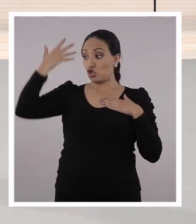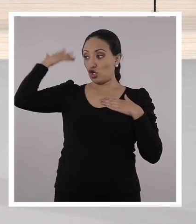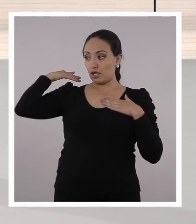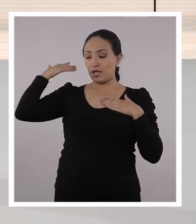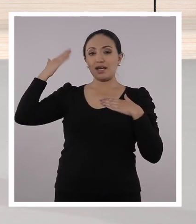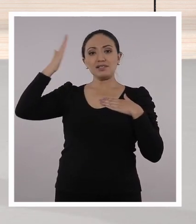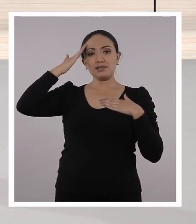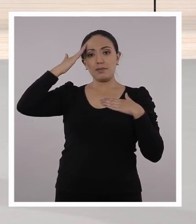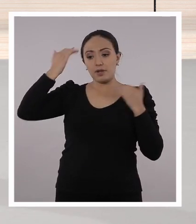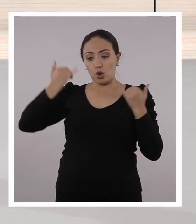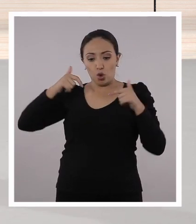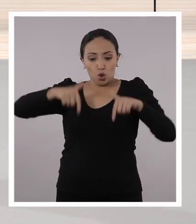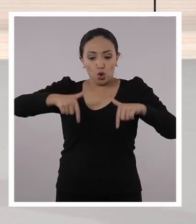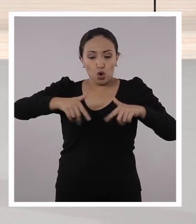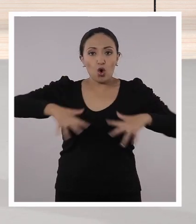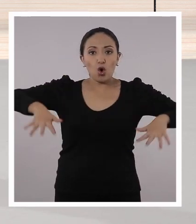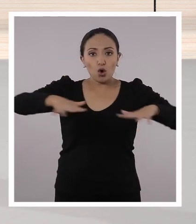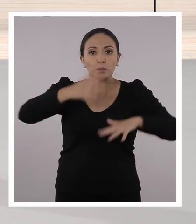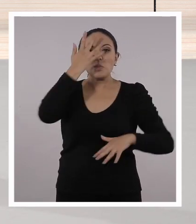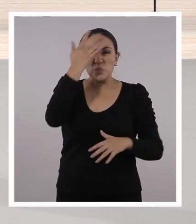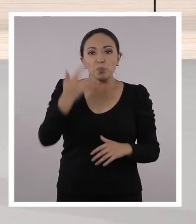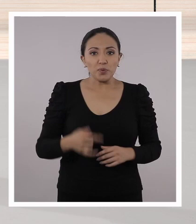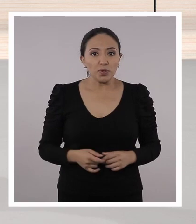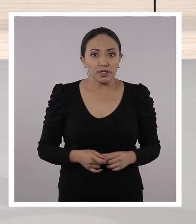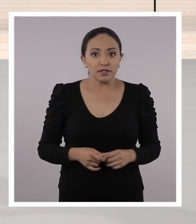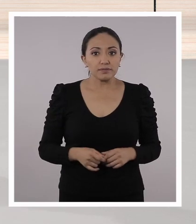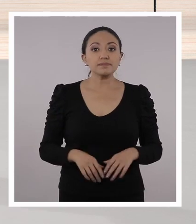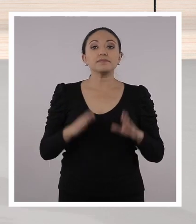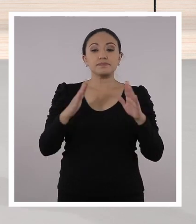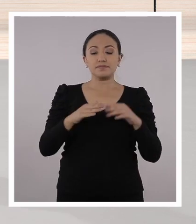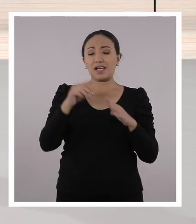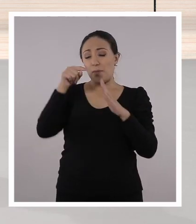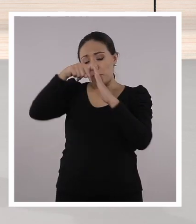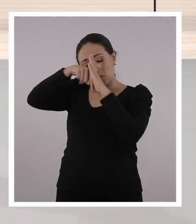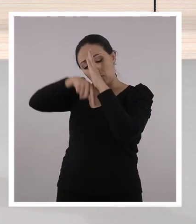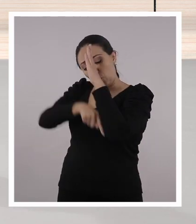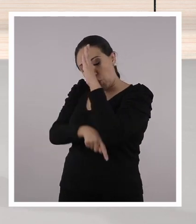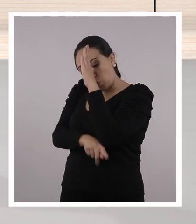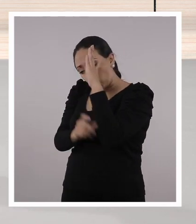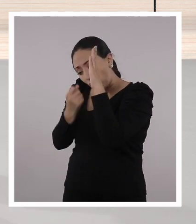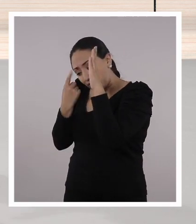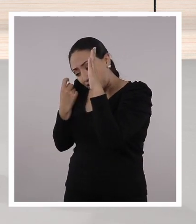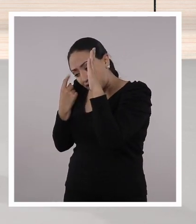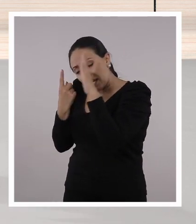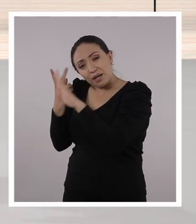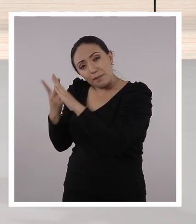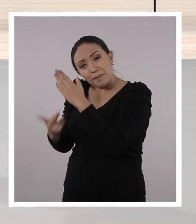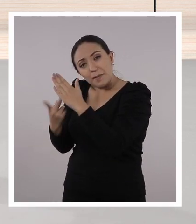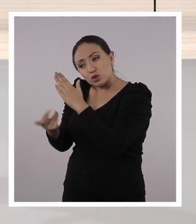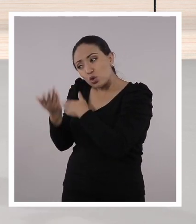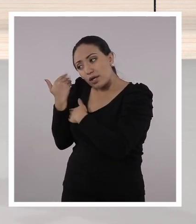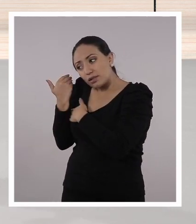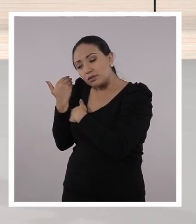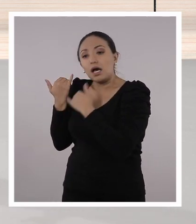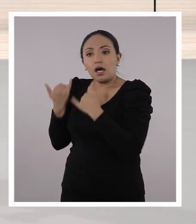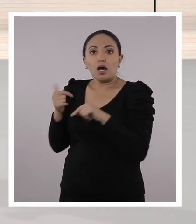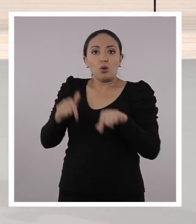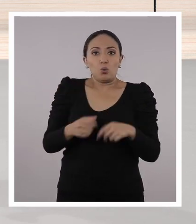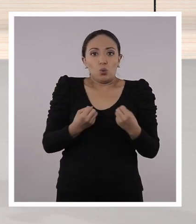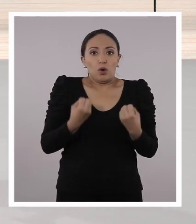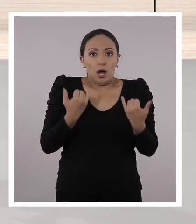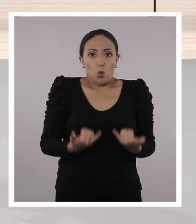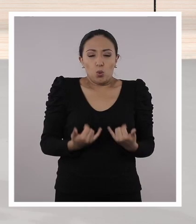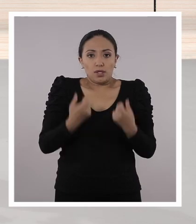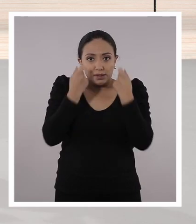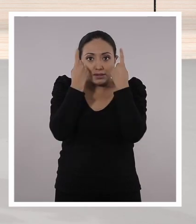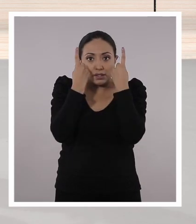historia para poder entender por qué vivimos lo que vivimos ahora. Exacto, ir hasta las raíces y entender este presente que hoy estamos